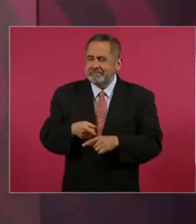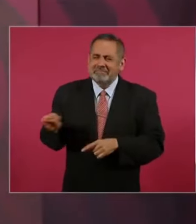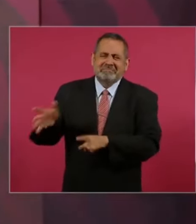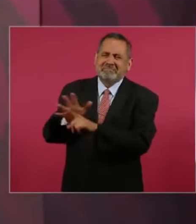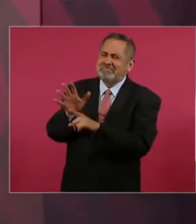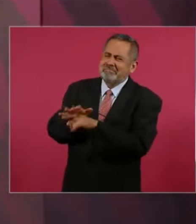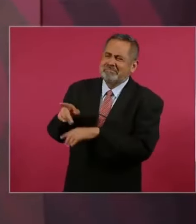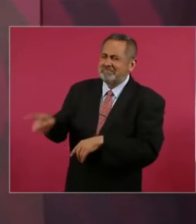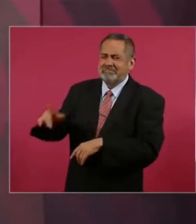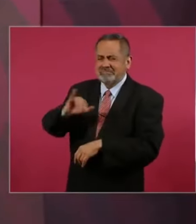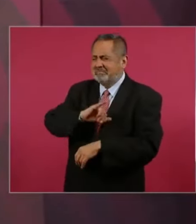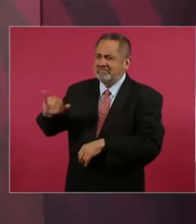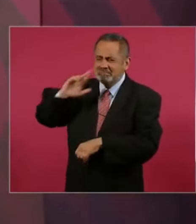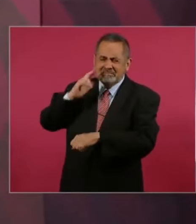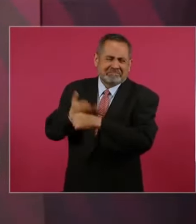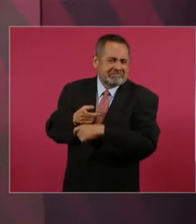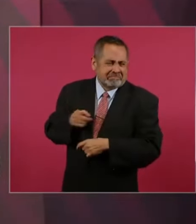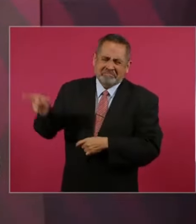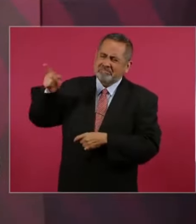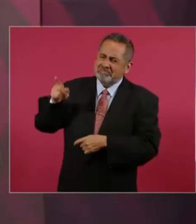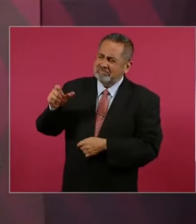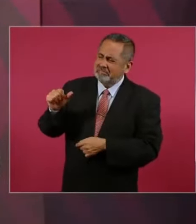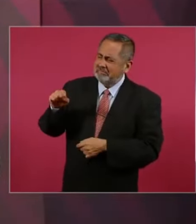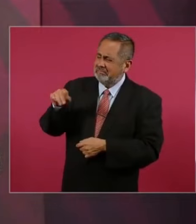populismo y que era irresponsable,